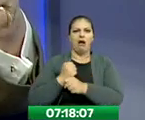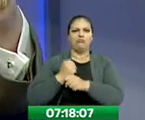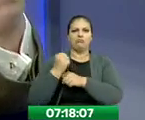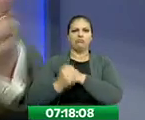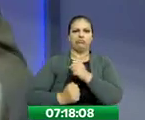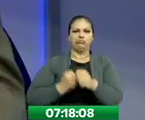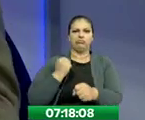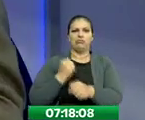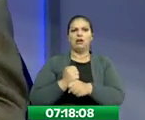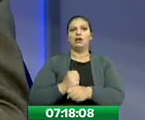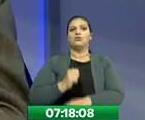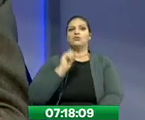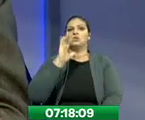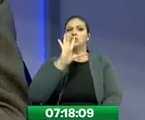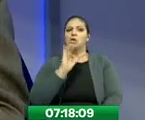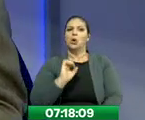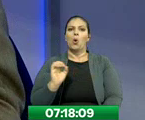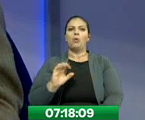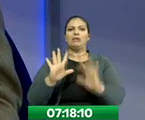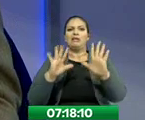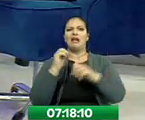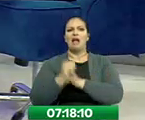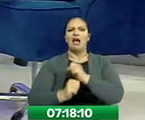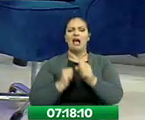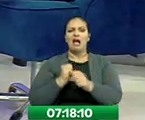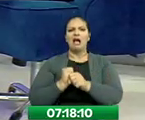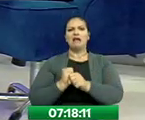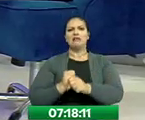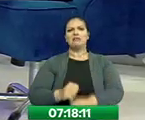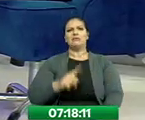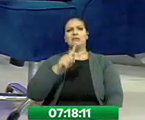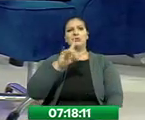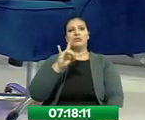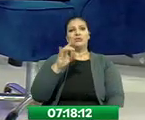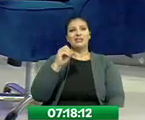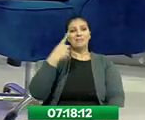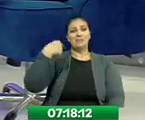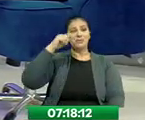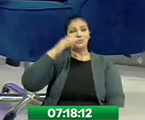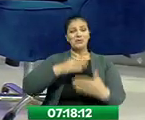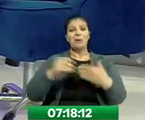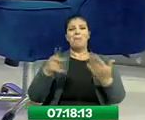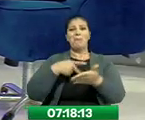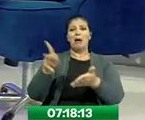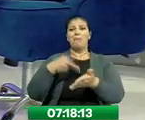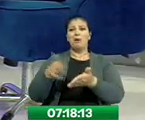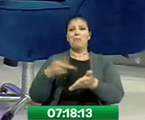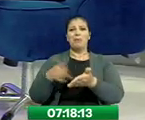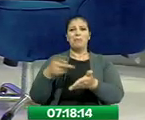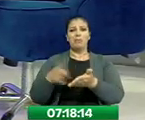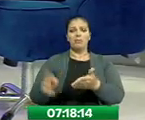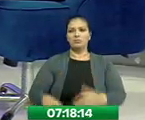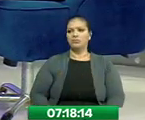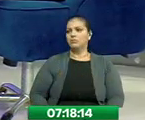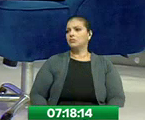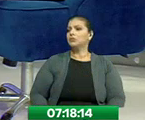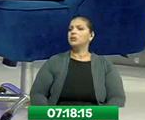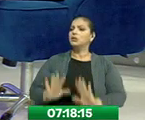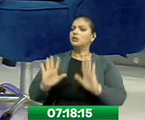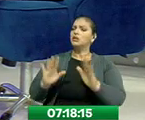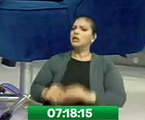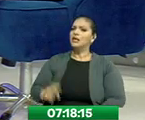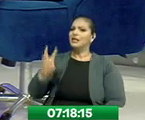los 5 y 10 años próximos. Ellos señalan que 600 millones de estos 2 mil millones de dólares tendrán un vencimiento